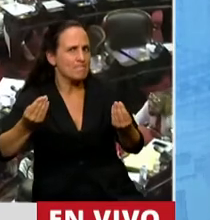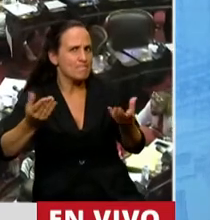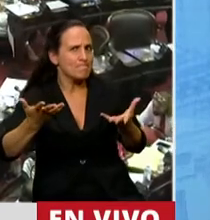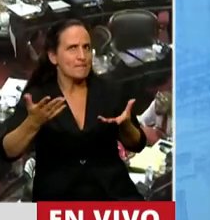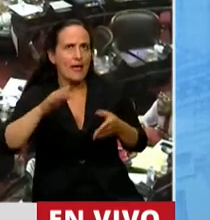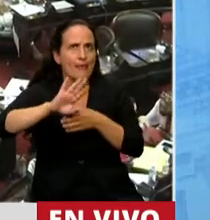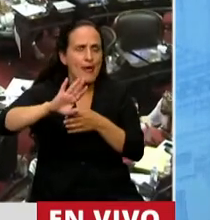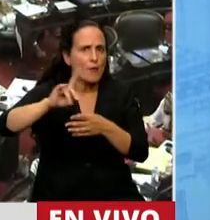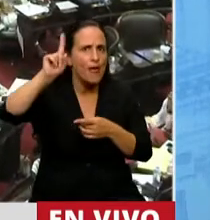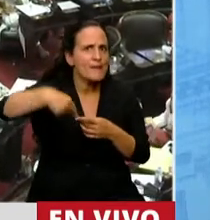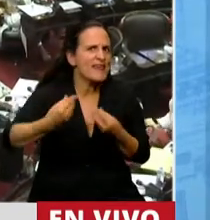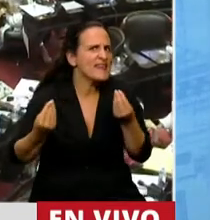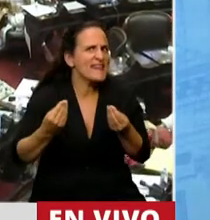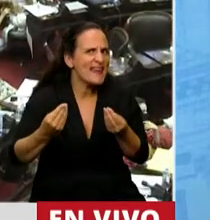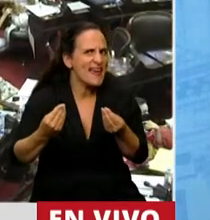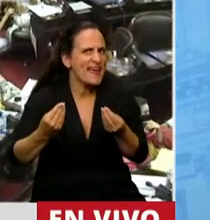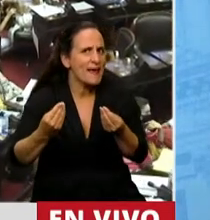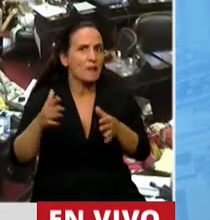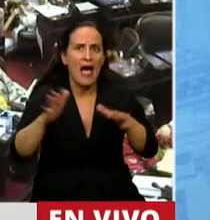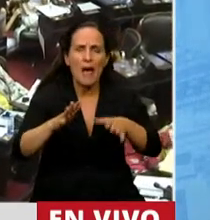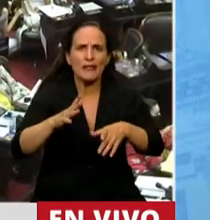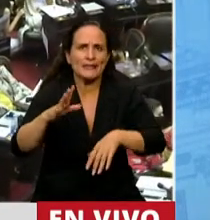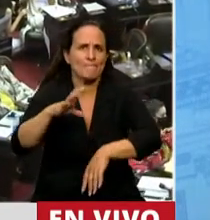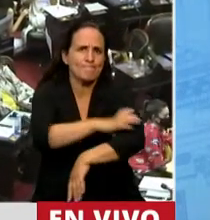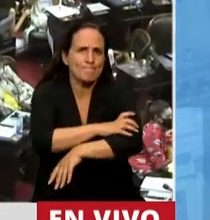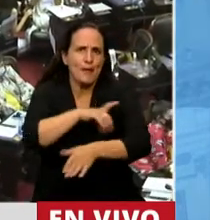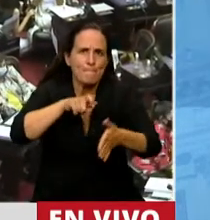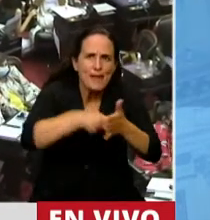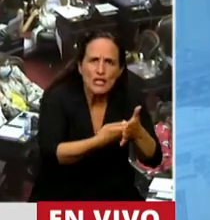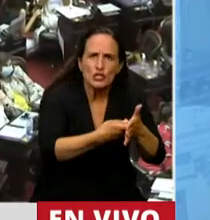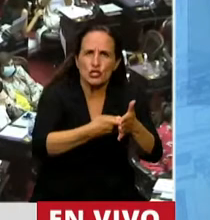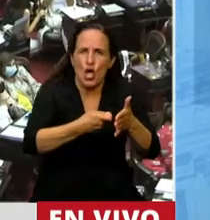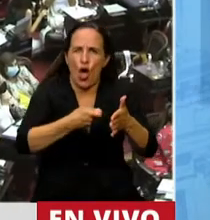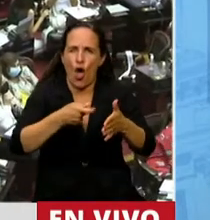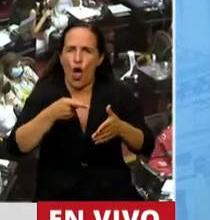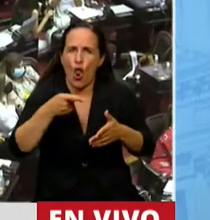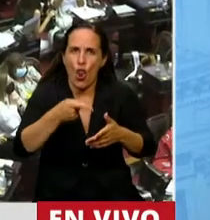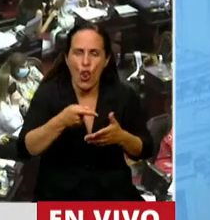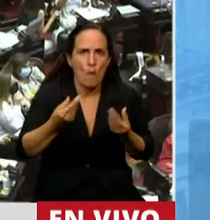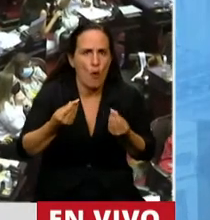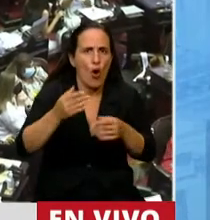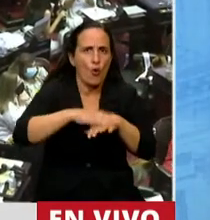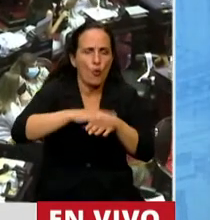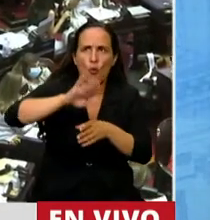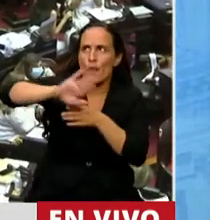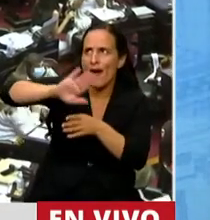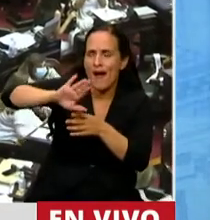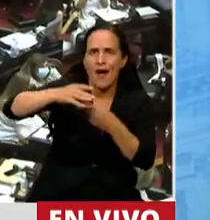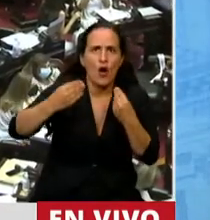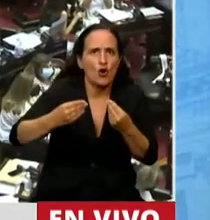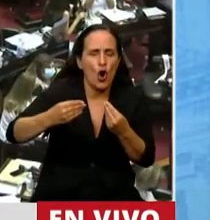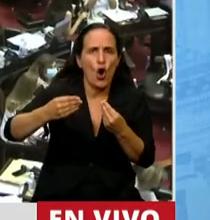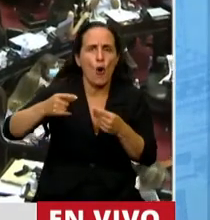que muchas veces produce esas presiones revaluacionistas cuando ven los compromisos de